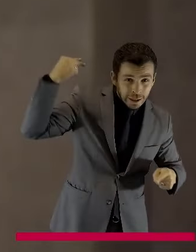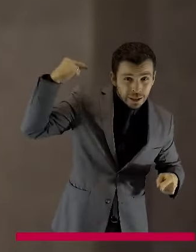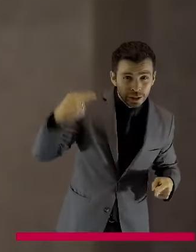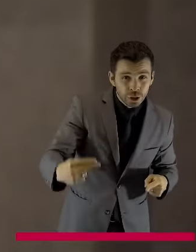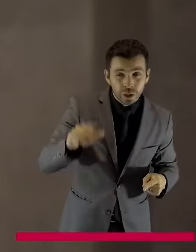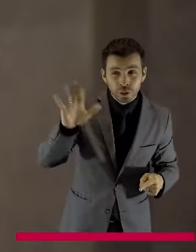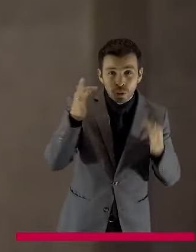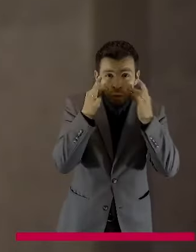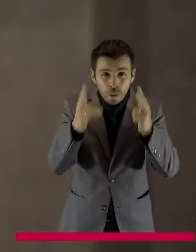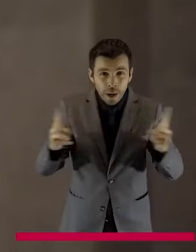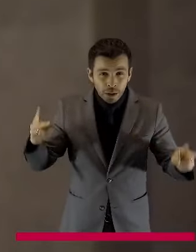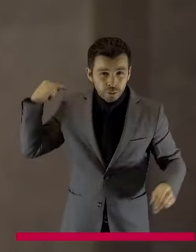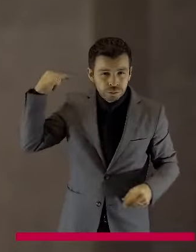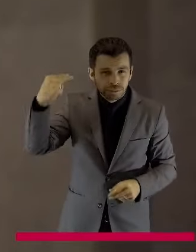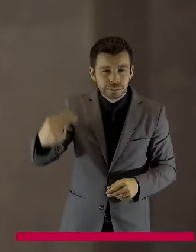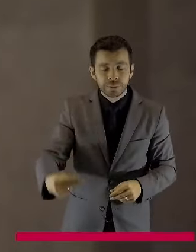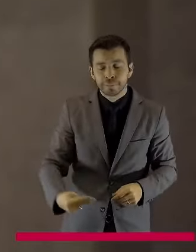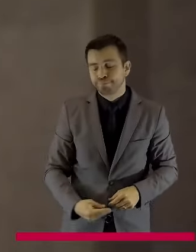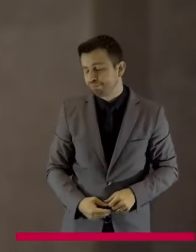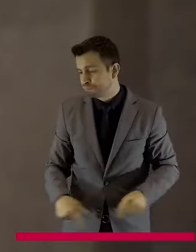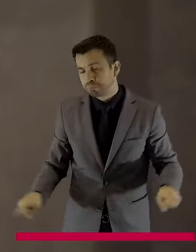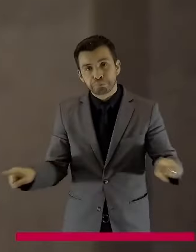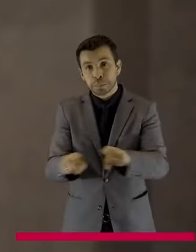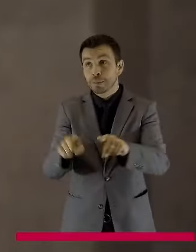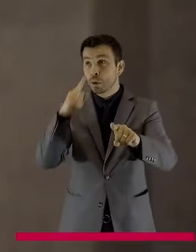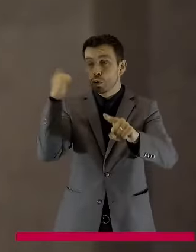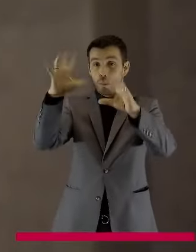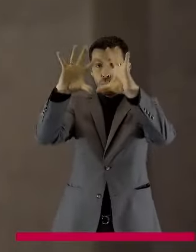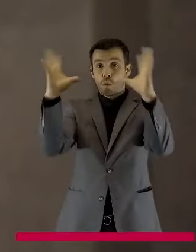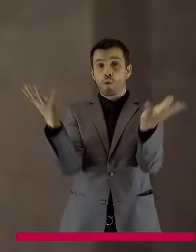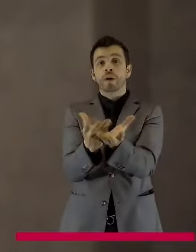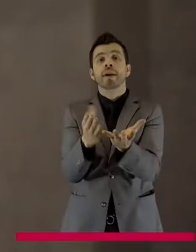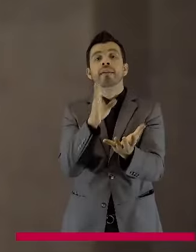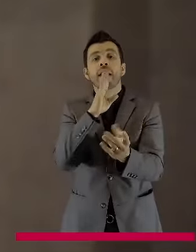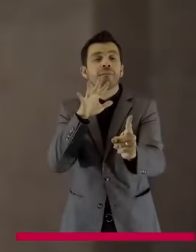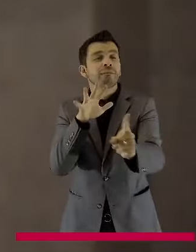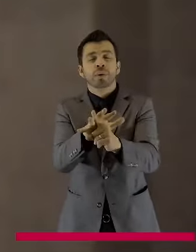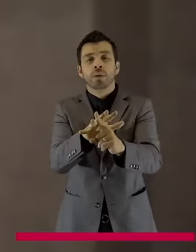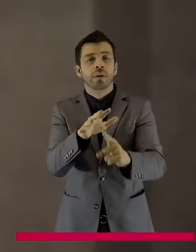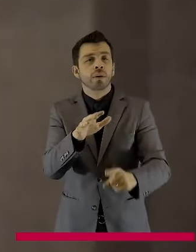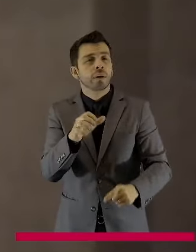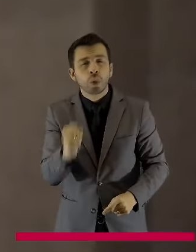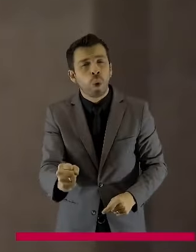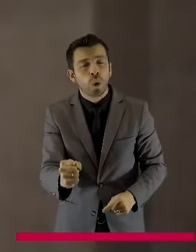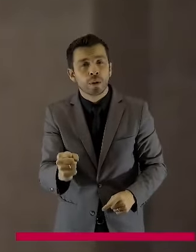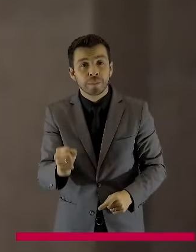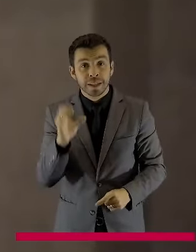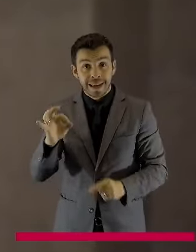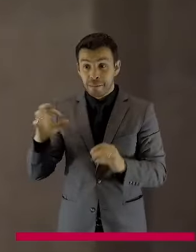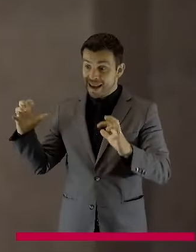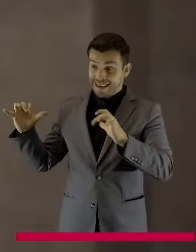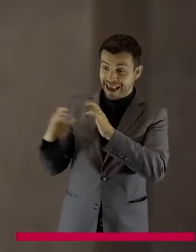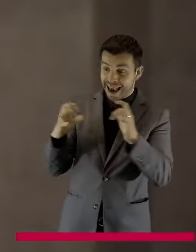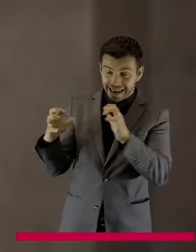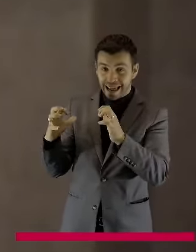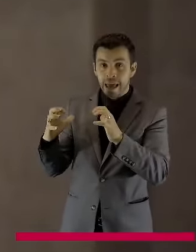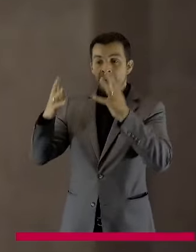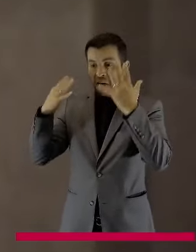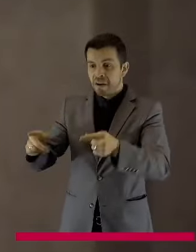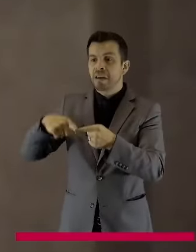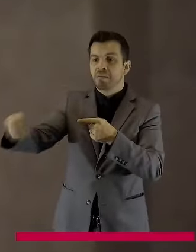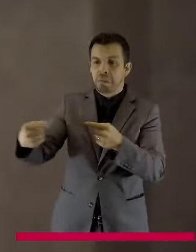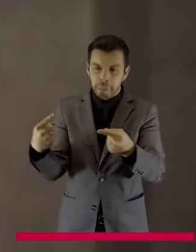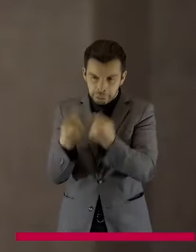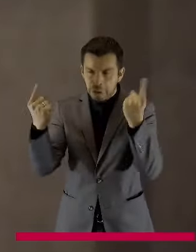de la humanidad también hemos sido las mujeres quienes después de cada guerra, de cada